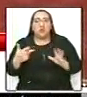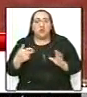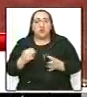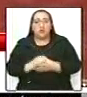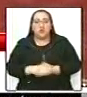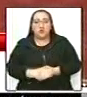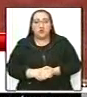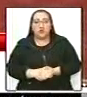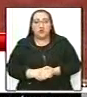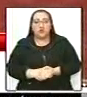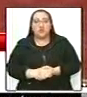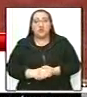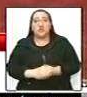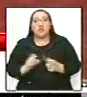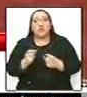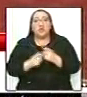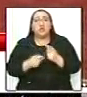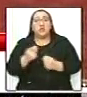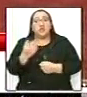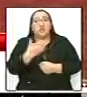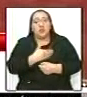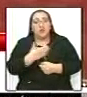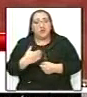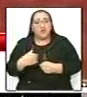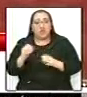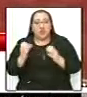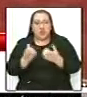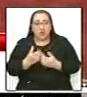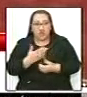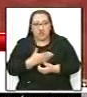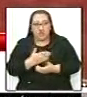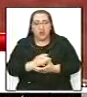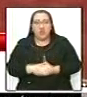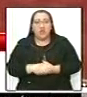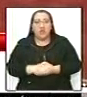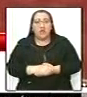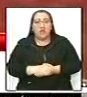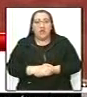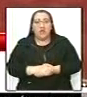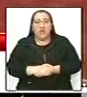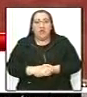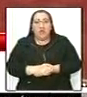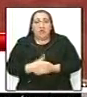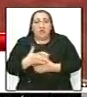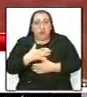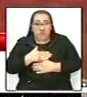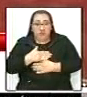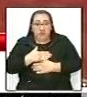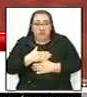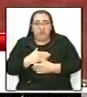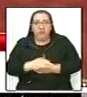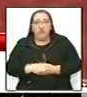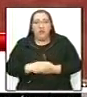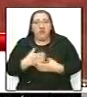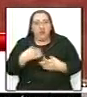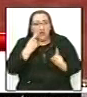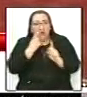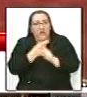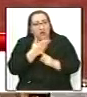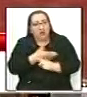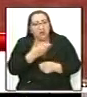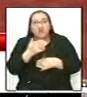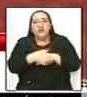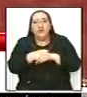47-2018-2019-CR. Señor congresista Daniel Salaverri Villa, presidente del Congreso de la República, presente. De mi consideración, es grato dirigirme a usted